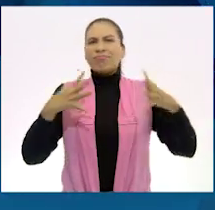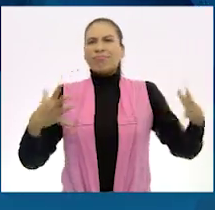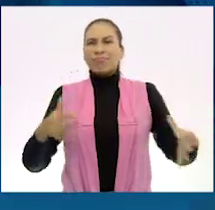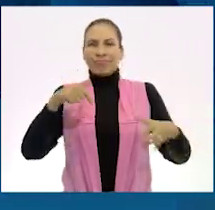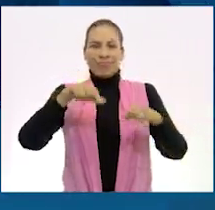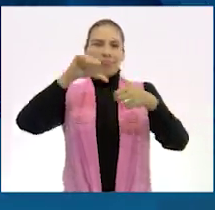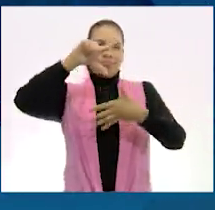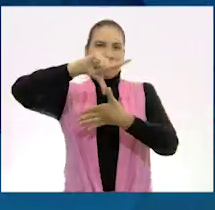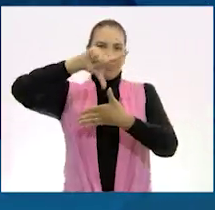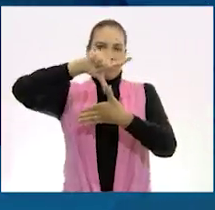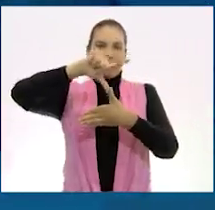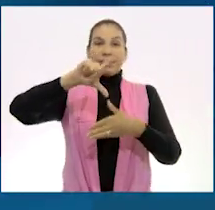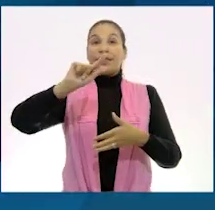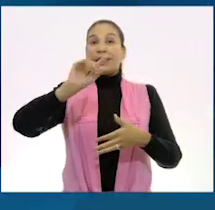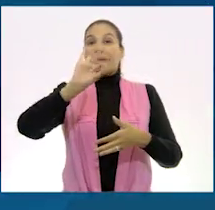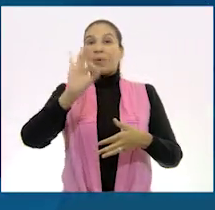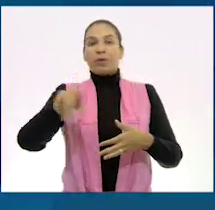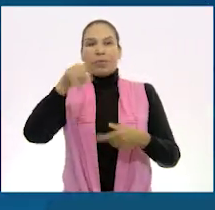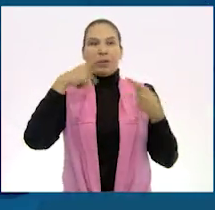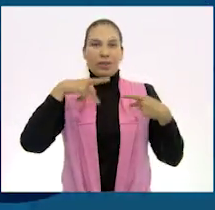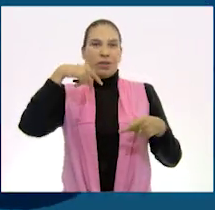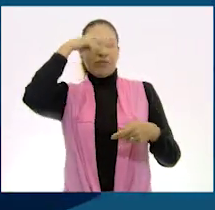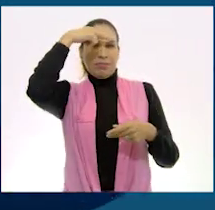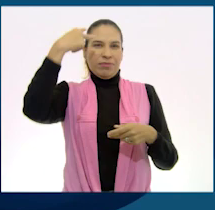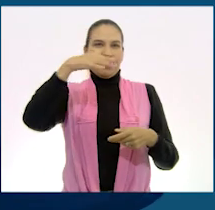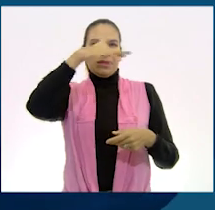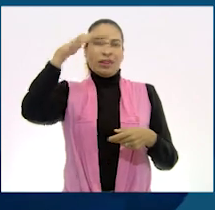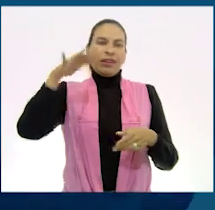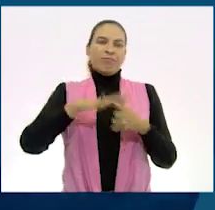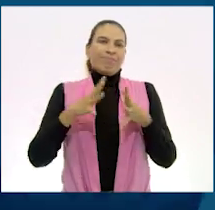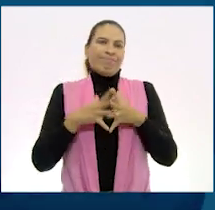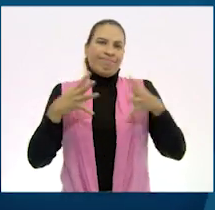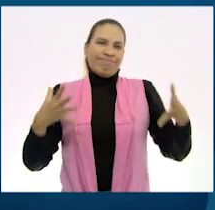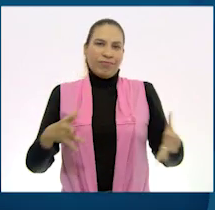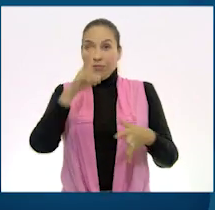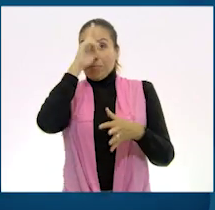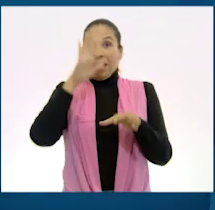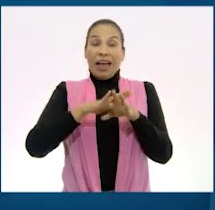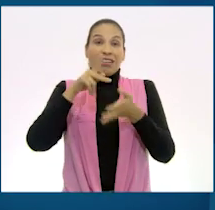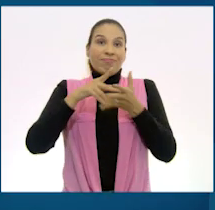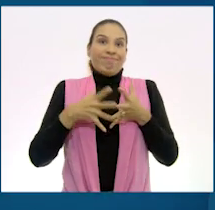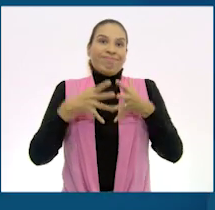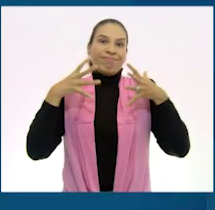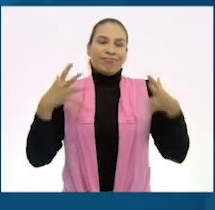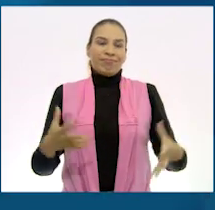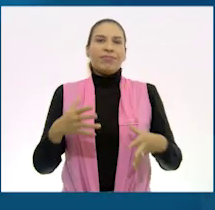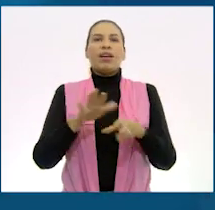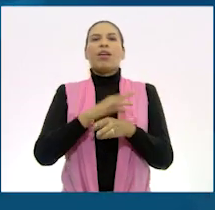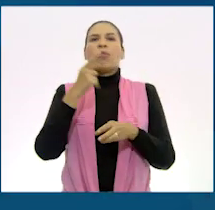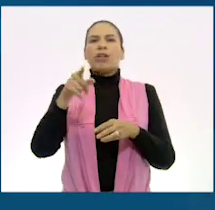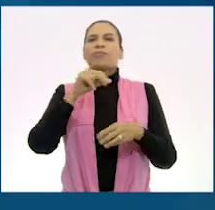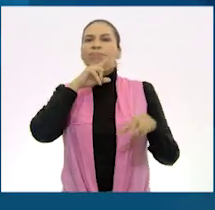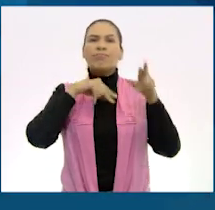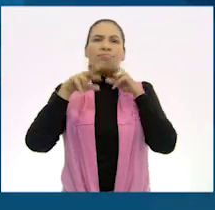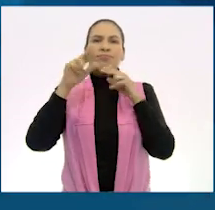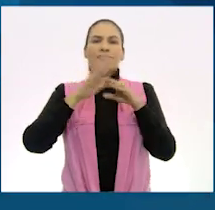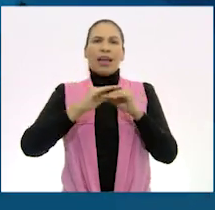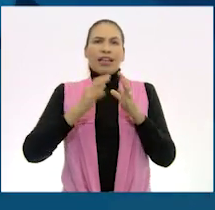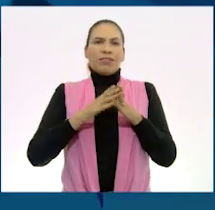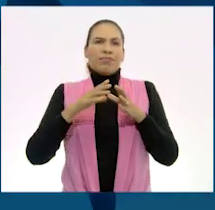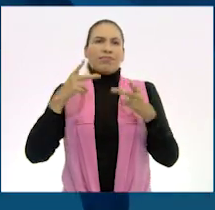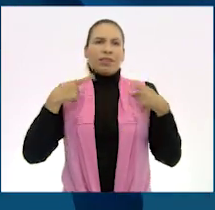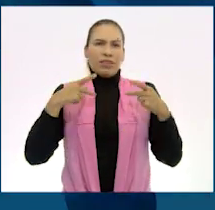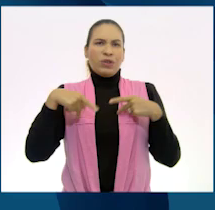Latina. El 70% de los adultos mexicanos tienen sobrepeso u obesidad. Lo más preocupante es el crecimiento de la